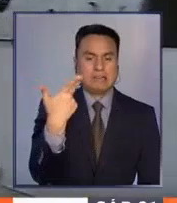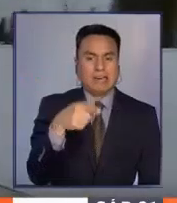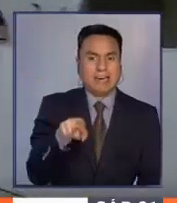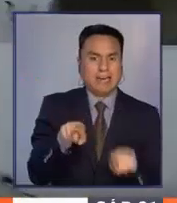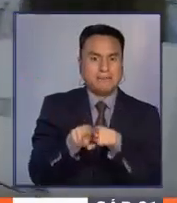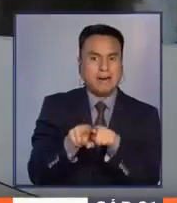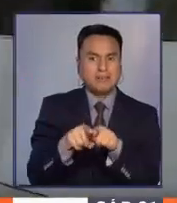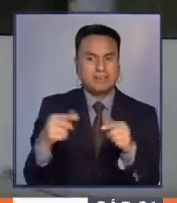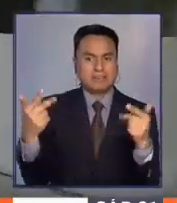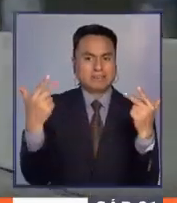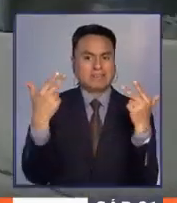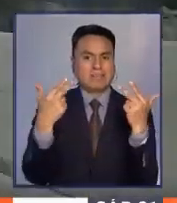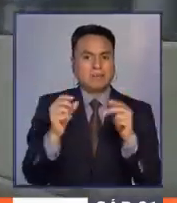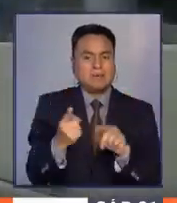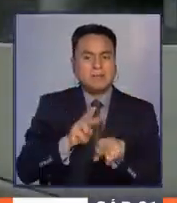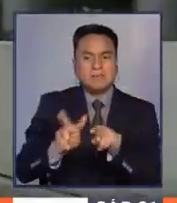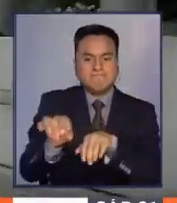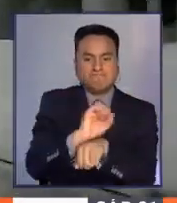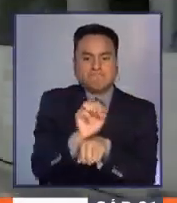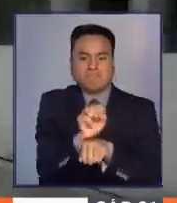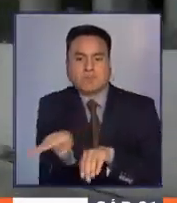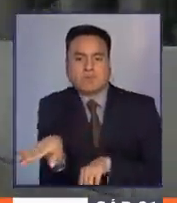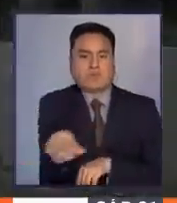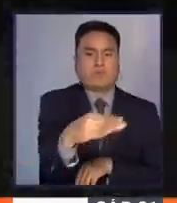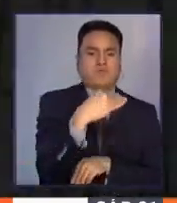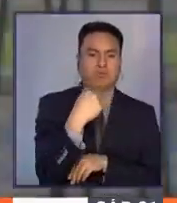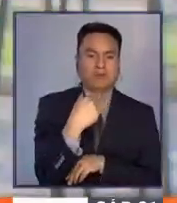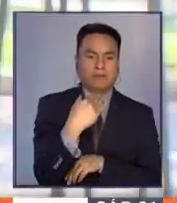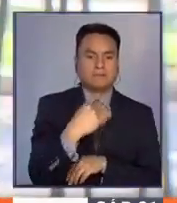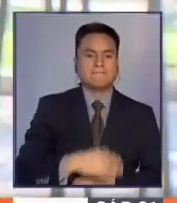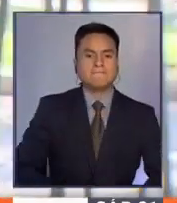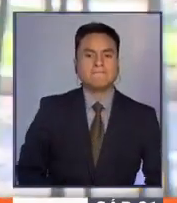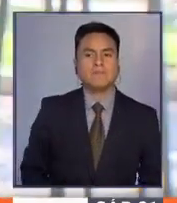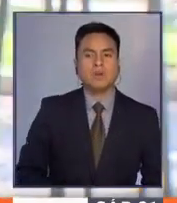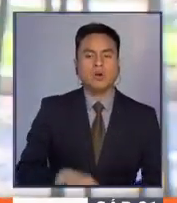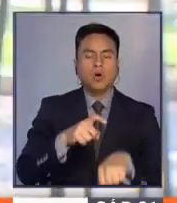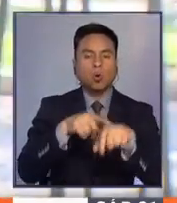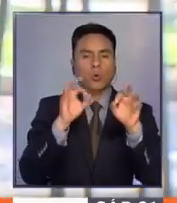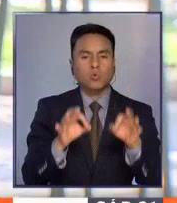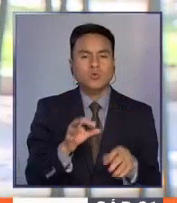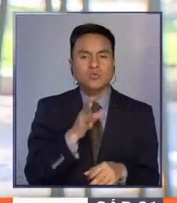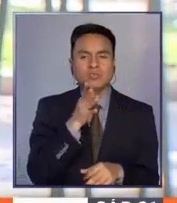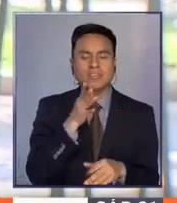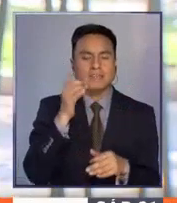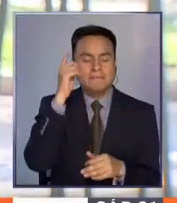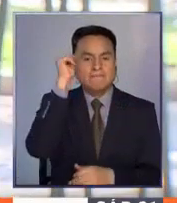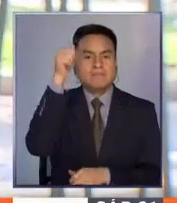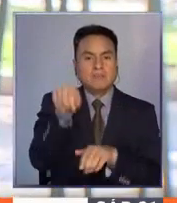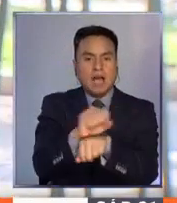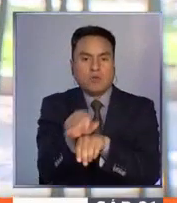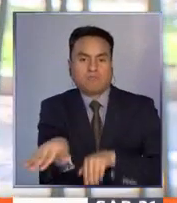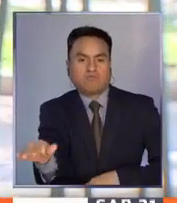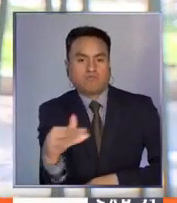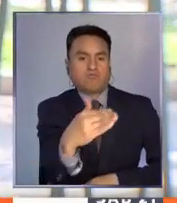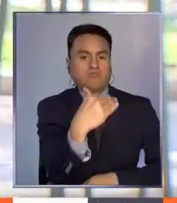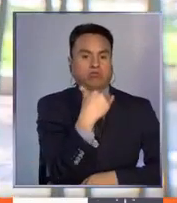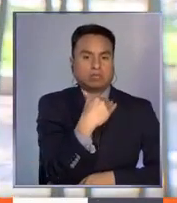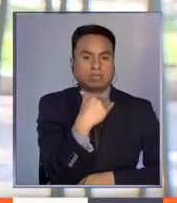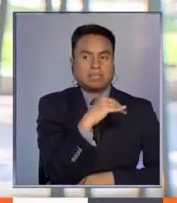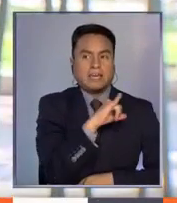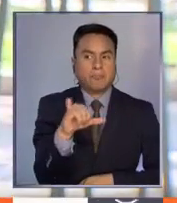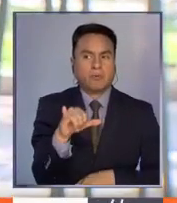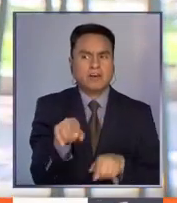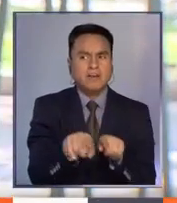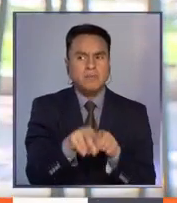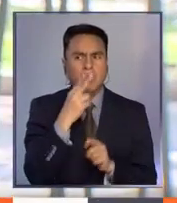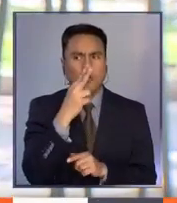y a él. Su primera reacción fue retroceder. En el momento, no sé, cómo que se ocurre retroceder. Y después veo